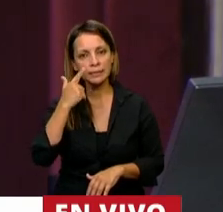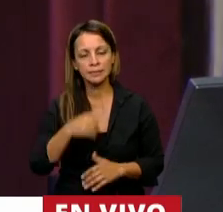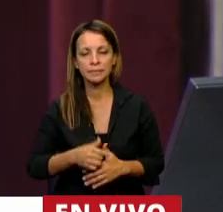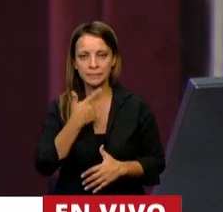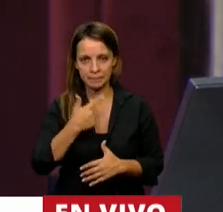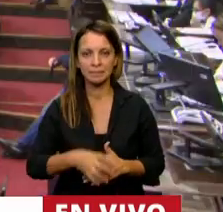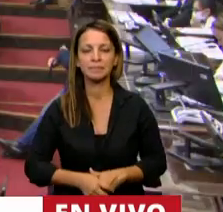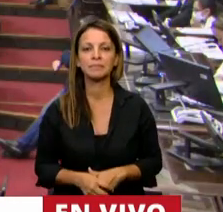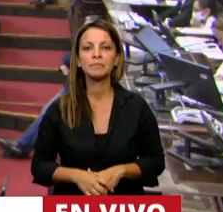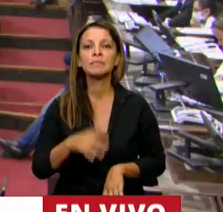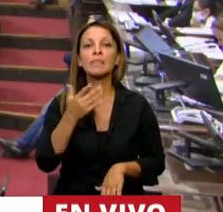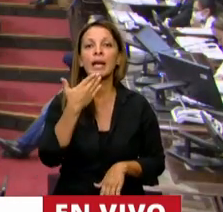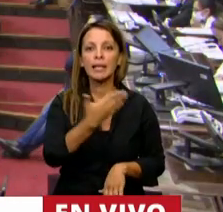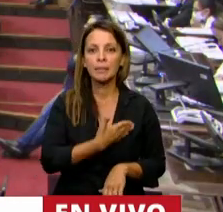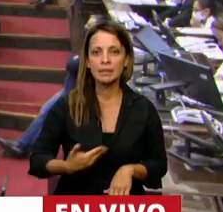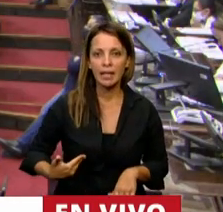Gracias, señora presidenta.